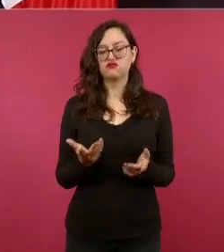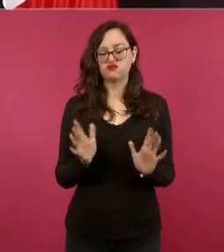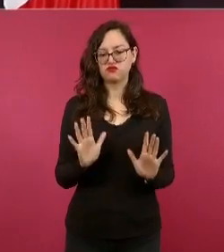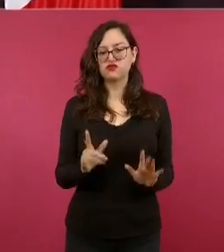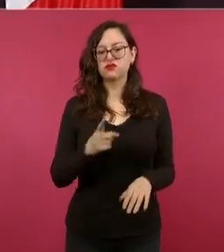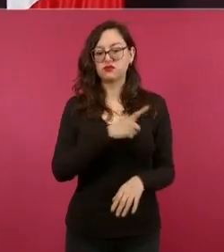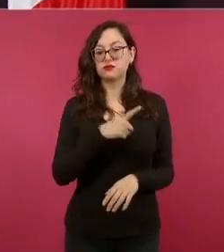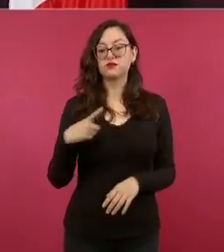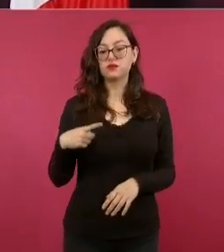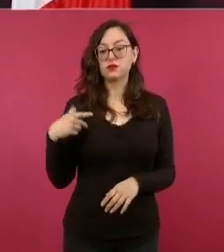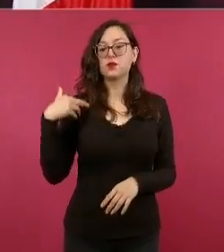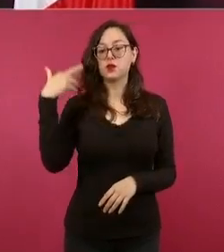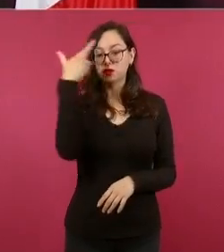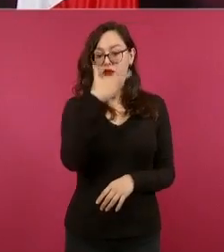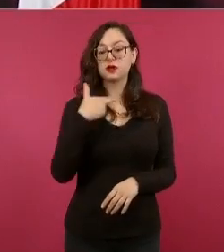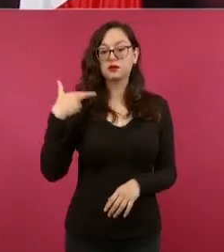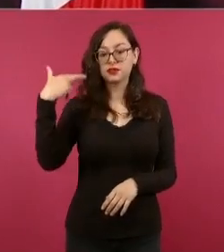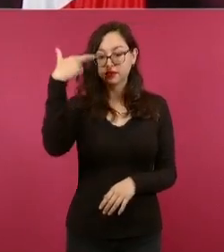poblana.